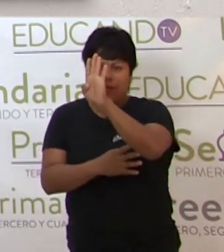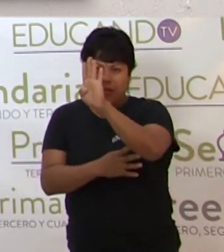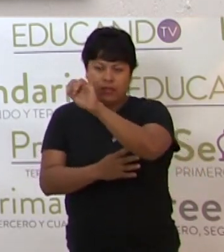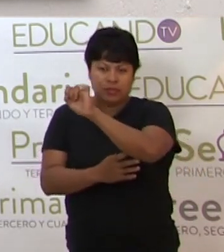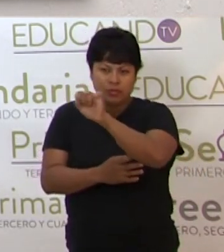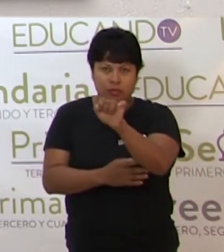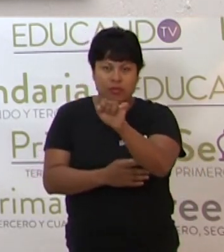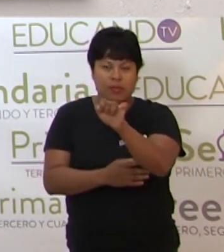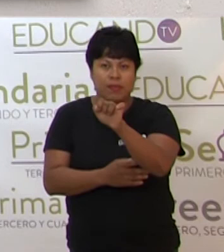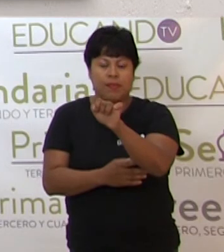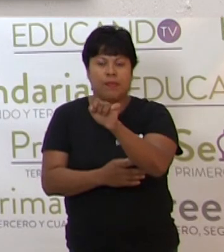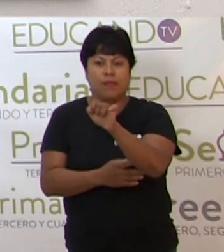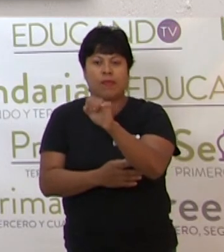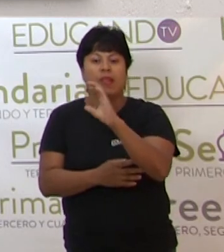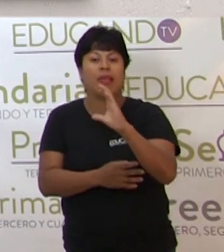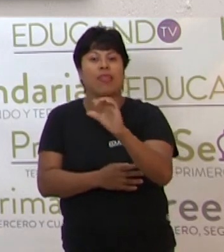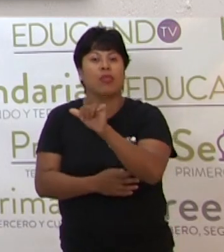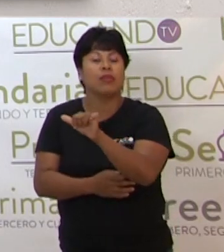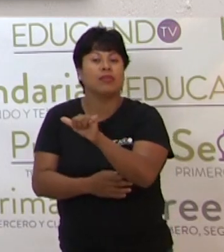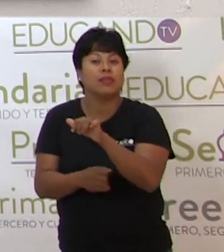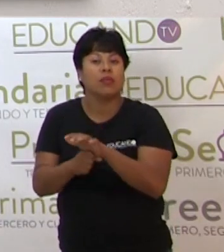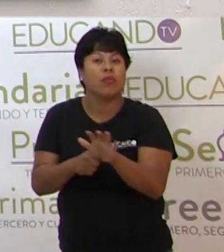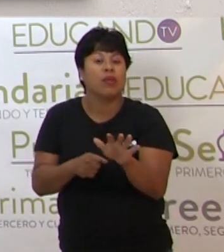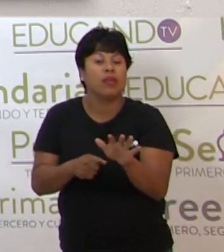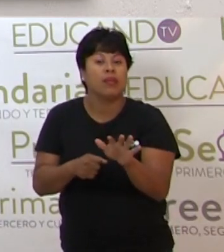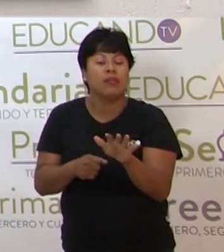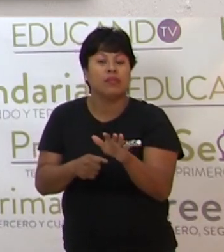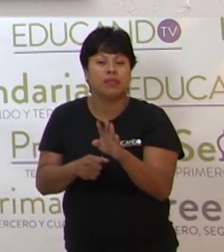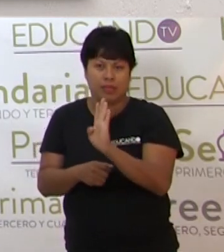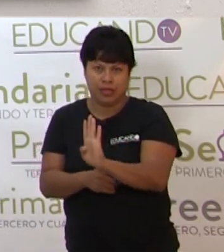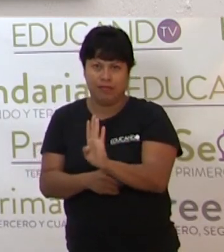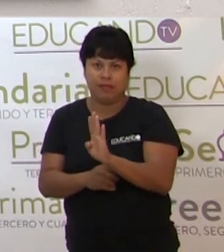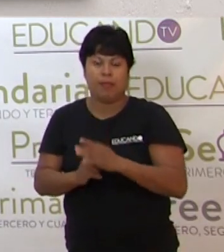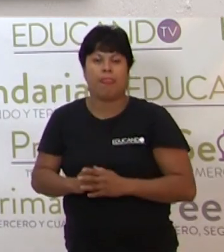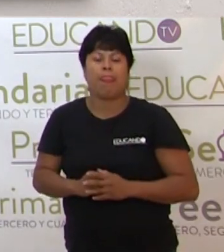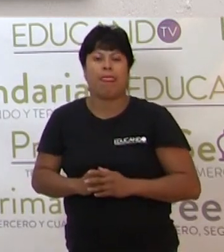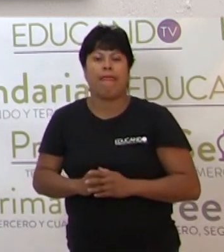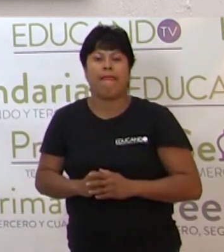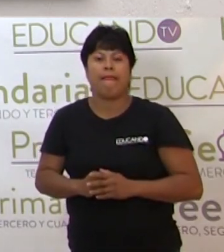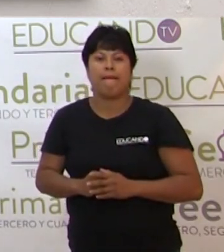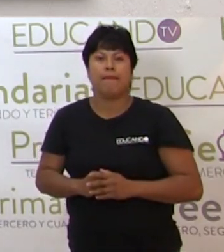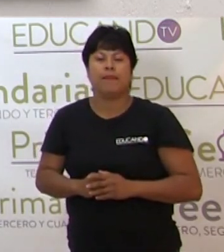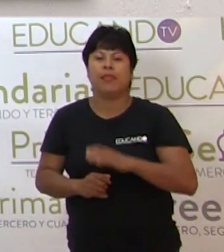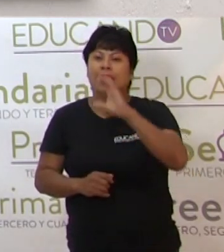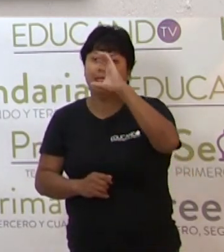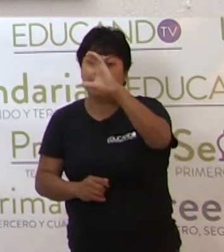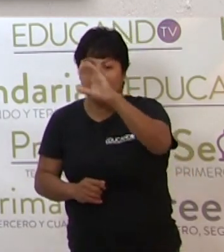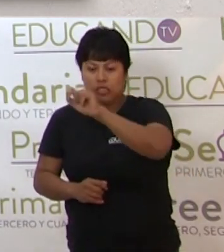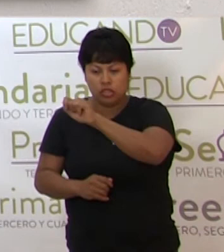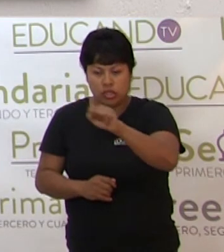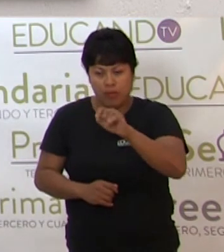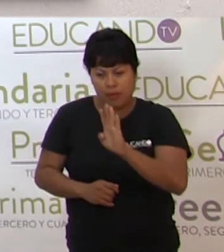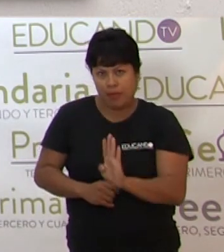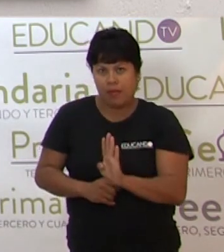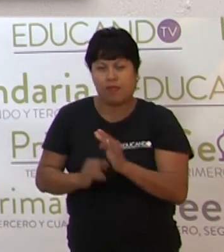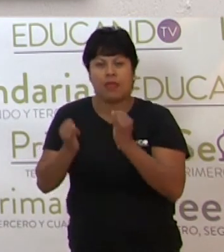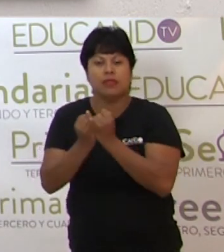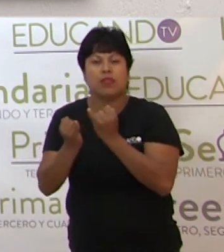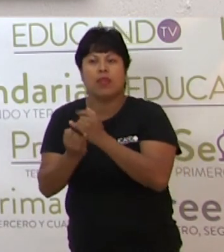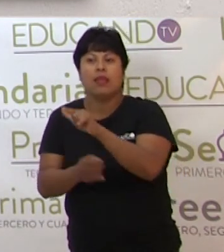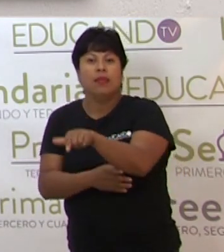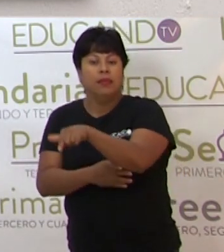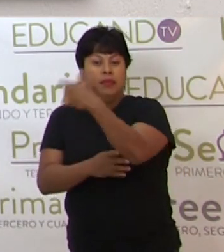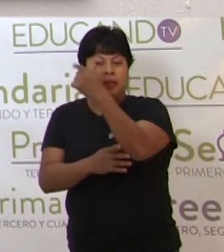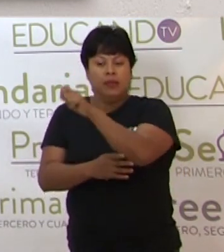sobre, ¿cuál es el cateto adyacente? B. ¿Sí? C sobre B. Esto es igual a